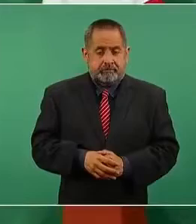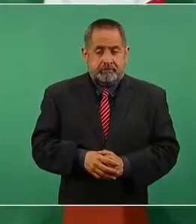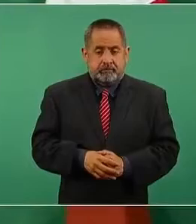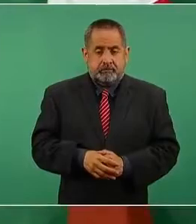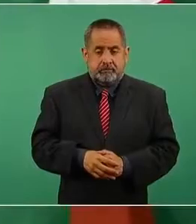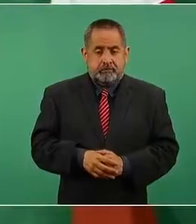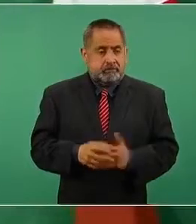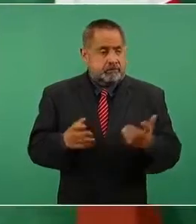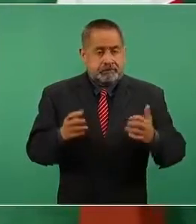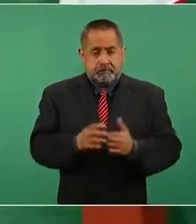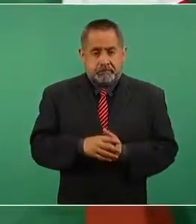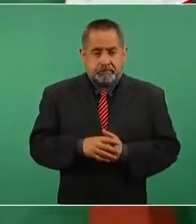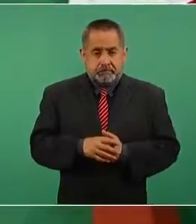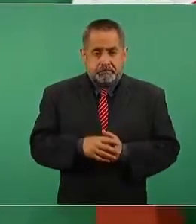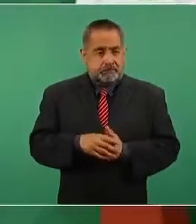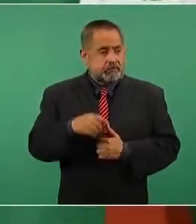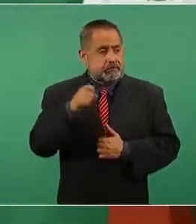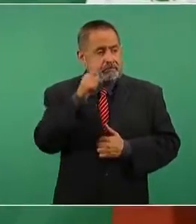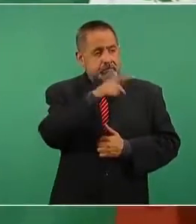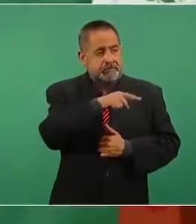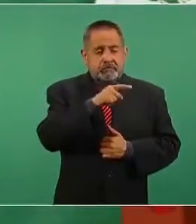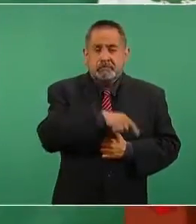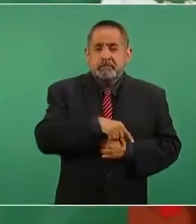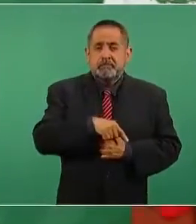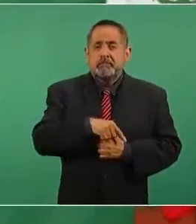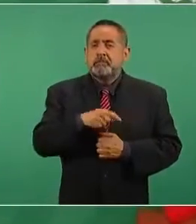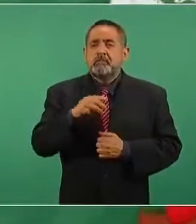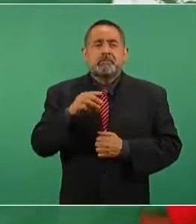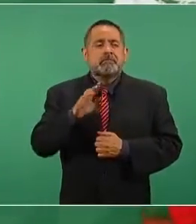En efecto, como el parto de los montes,